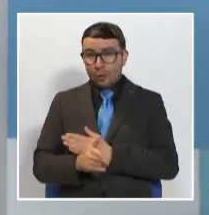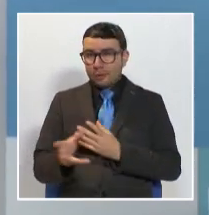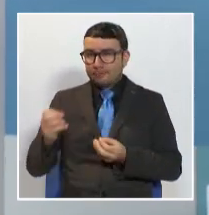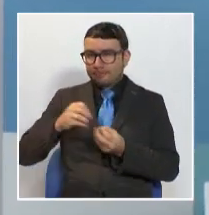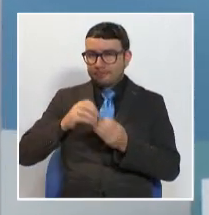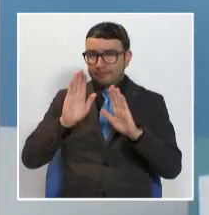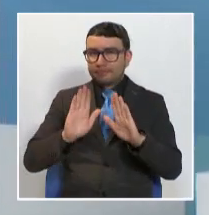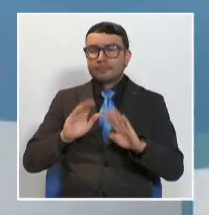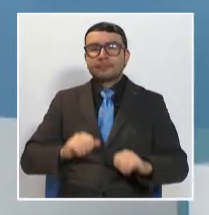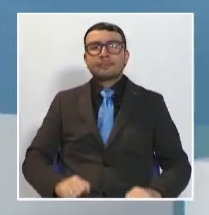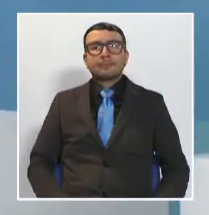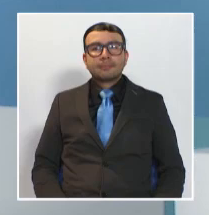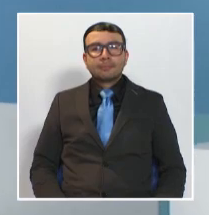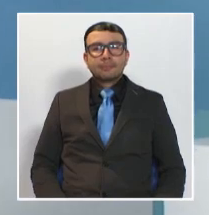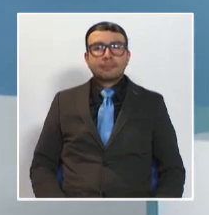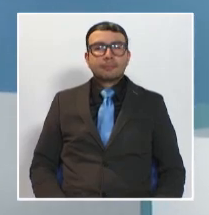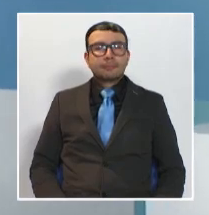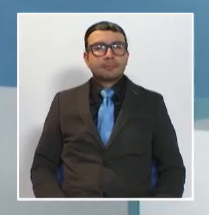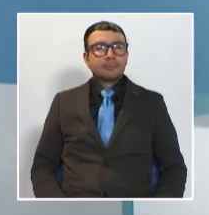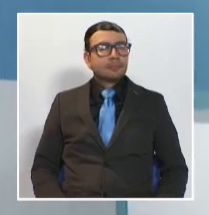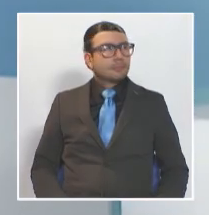ustedes.